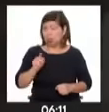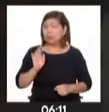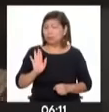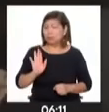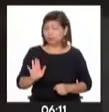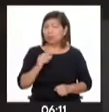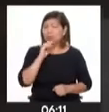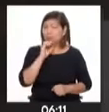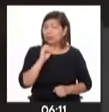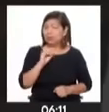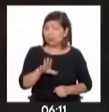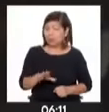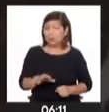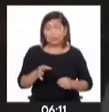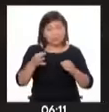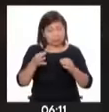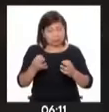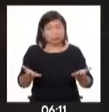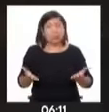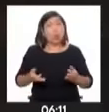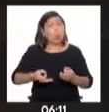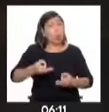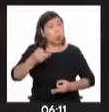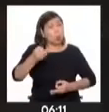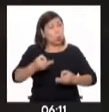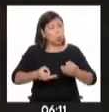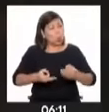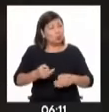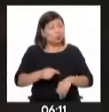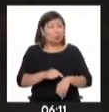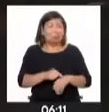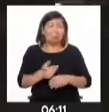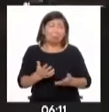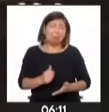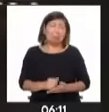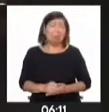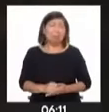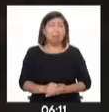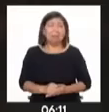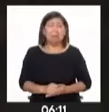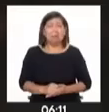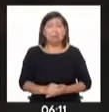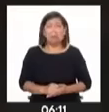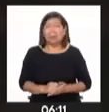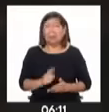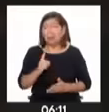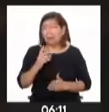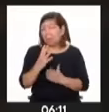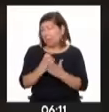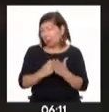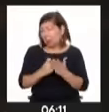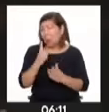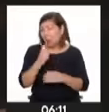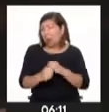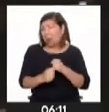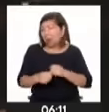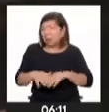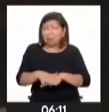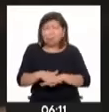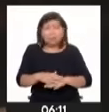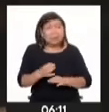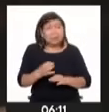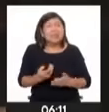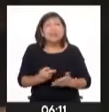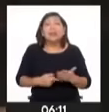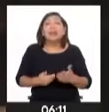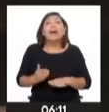hemos planteado, creemos que el juicio del señor Toledo puede tardar en realidad poco menos de un año y así sabremos la verdad